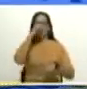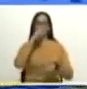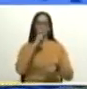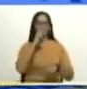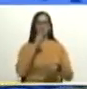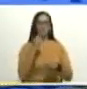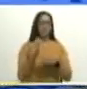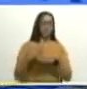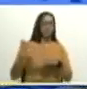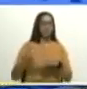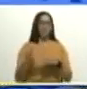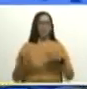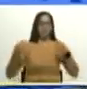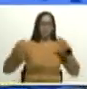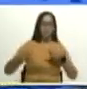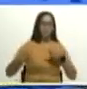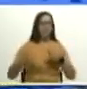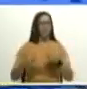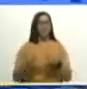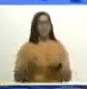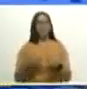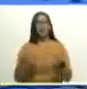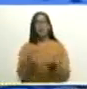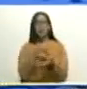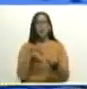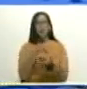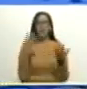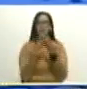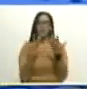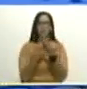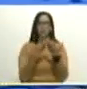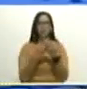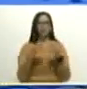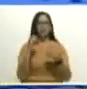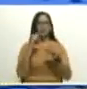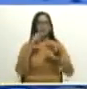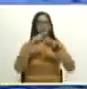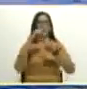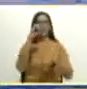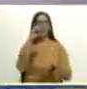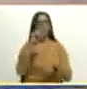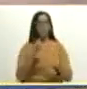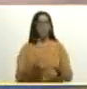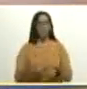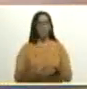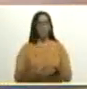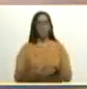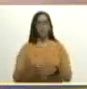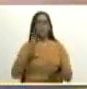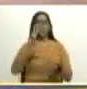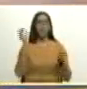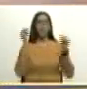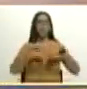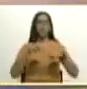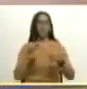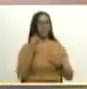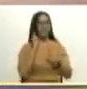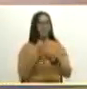la exclusión, del enfrentamiento estéril, del conflicto suma cero. Un tercer consenso